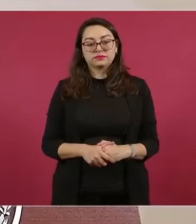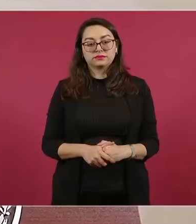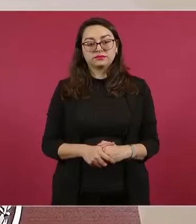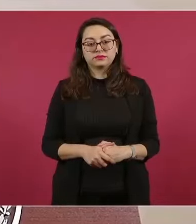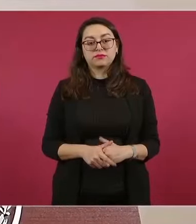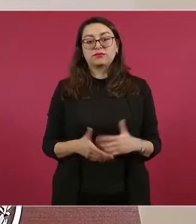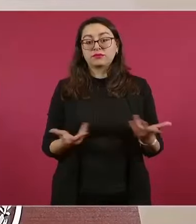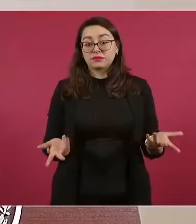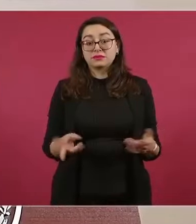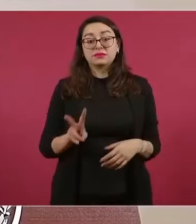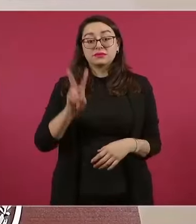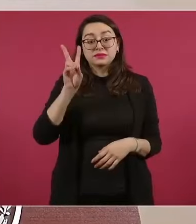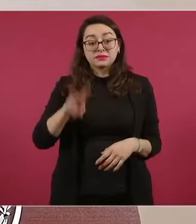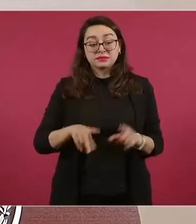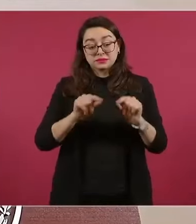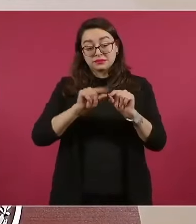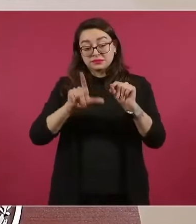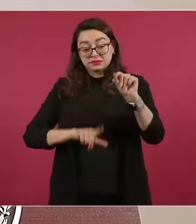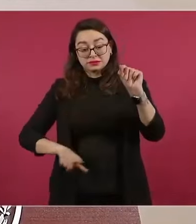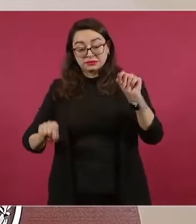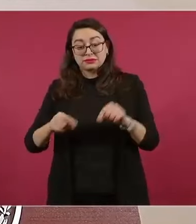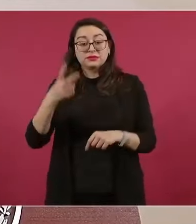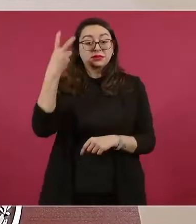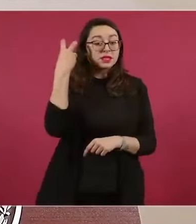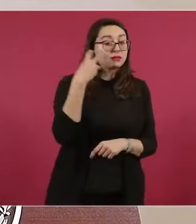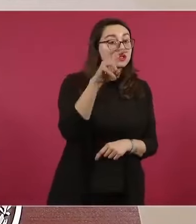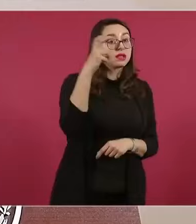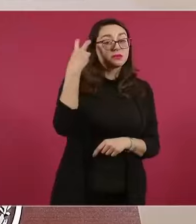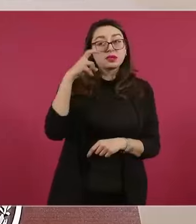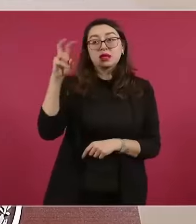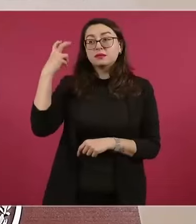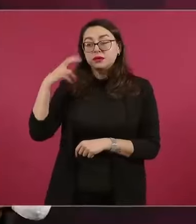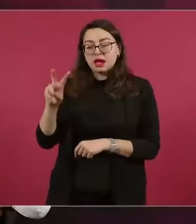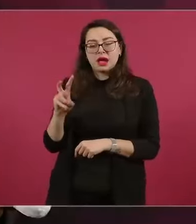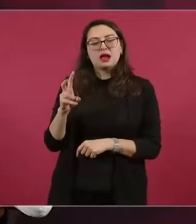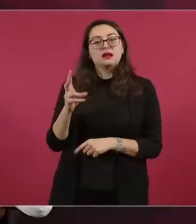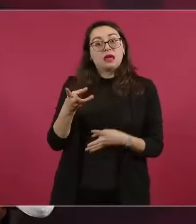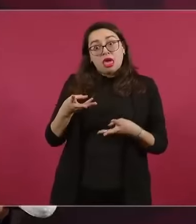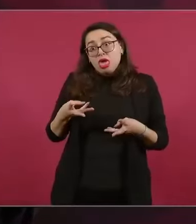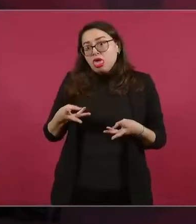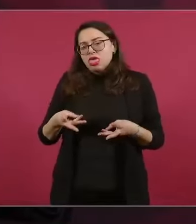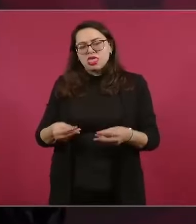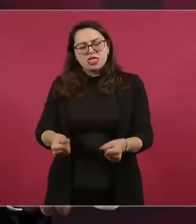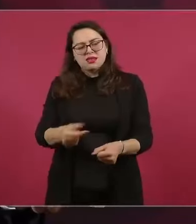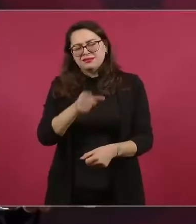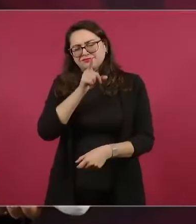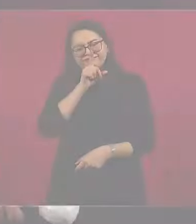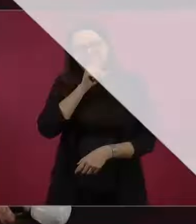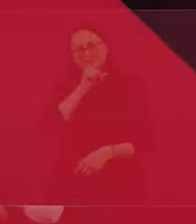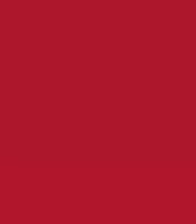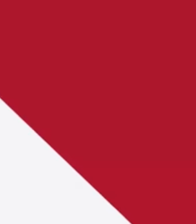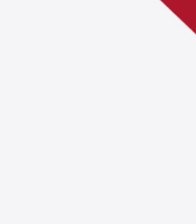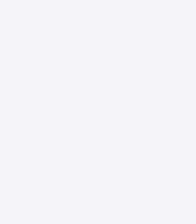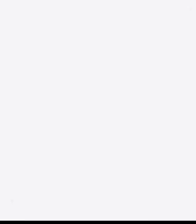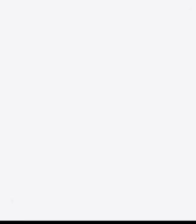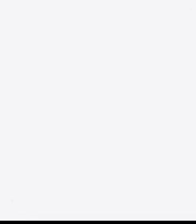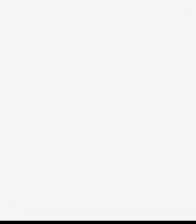recorrer el país. Hay que conocer México. Es bellísimo.